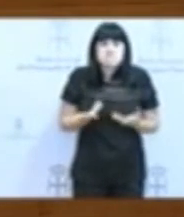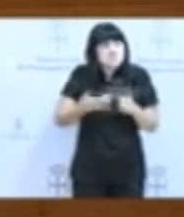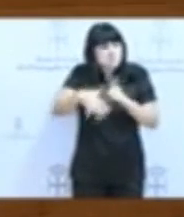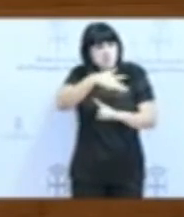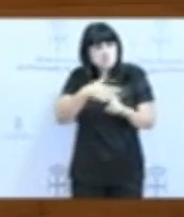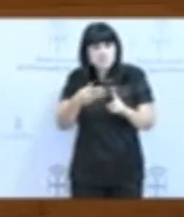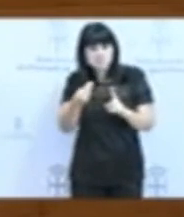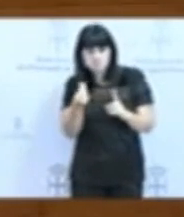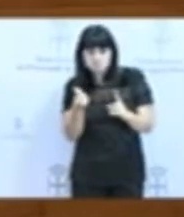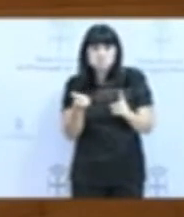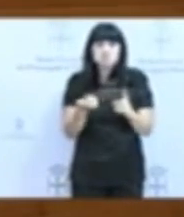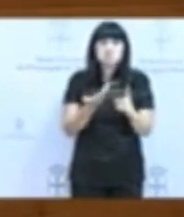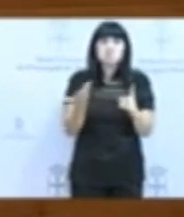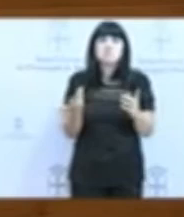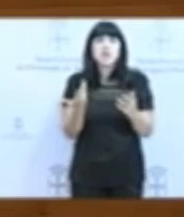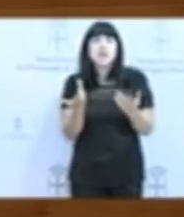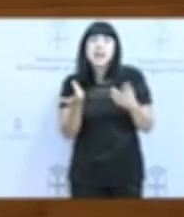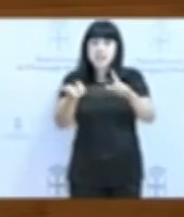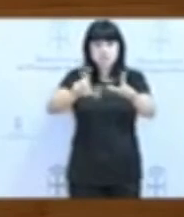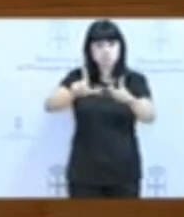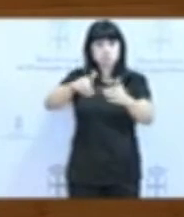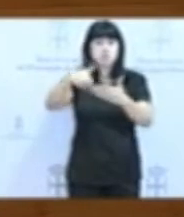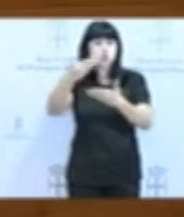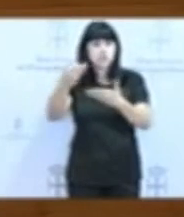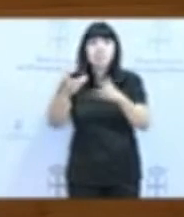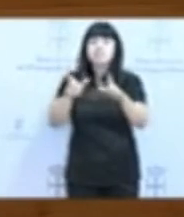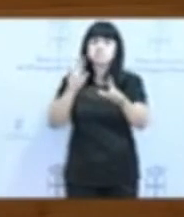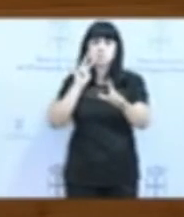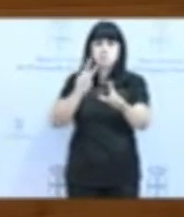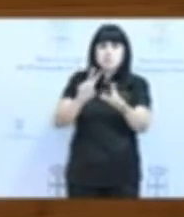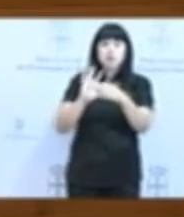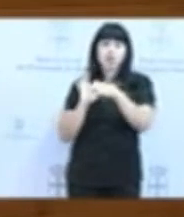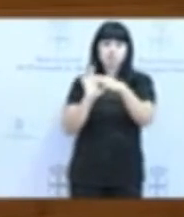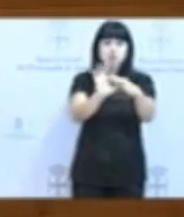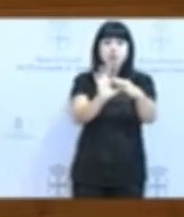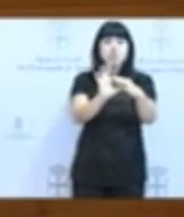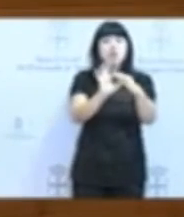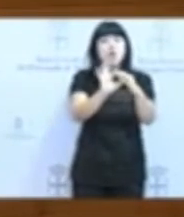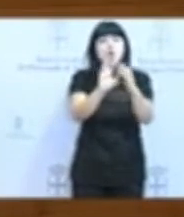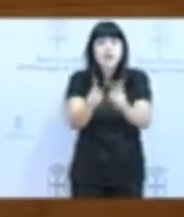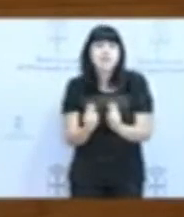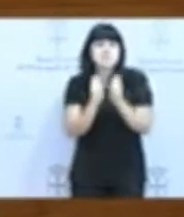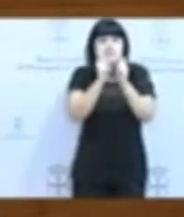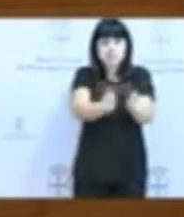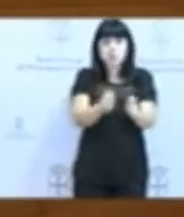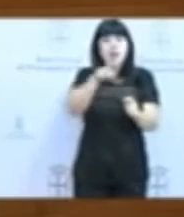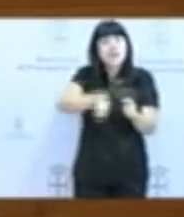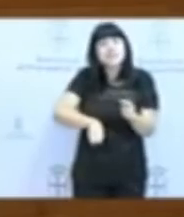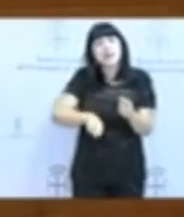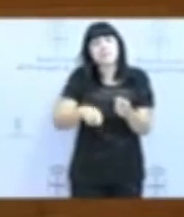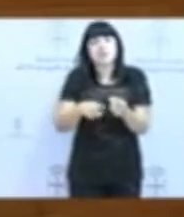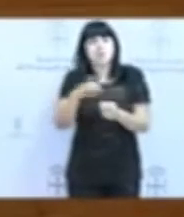el ambiente, ¿no? Cuando vemos las noticias acerca del proceso de investidura y también cuando escuchamos declaraciones